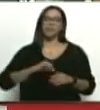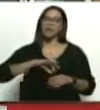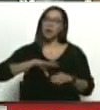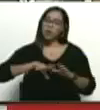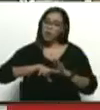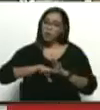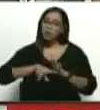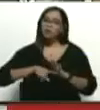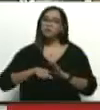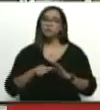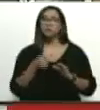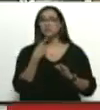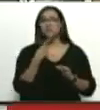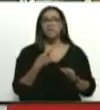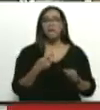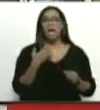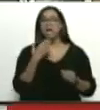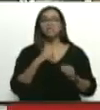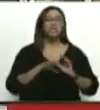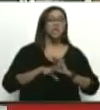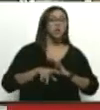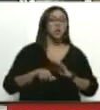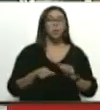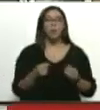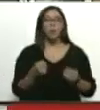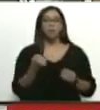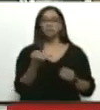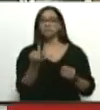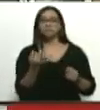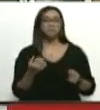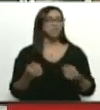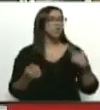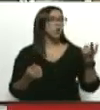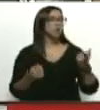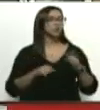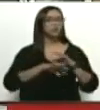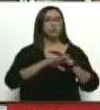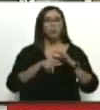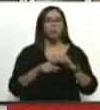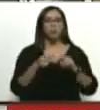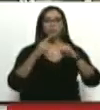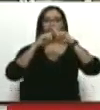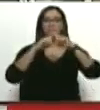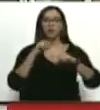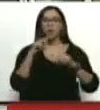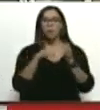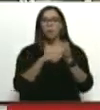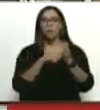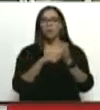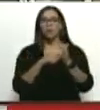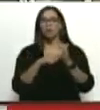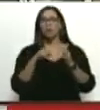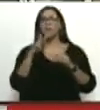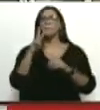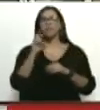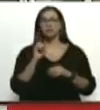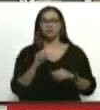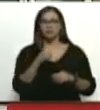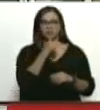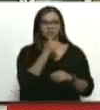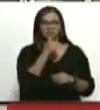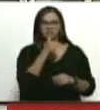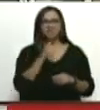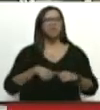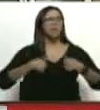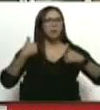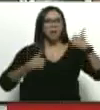alguien puede decir no, pero bueno, alguien se robó tanto y el otro se robó tanto multiplicado por 20. ¿Cuál es más corrupto? Los dos son